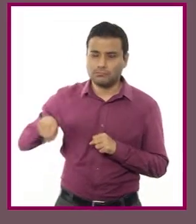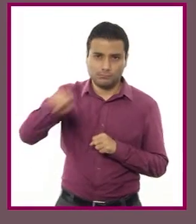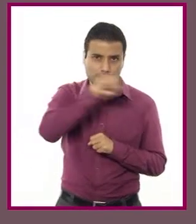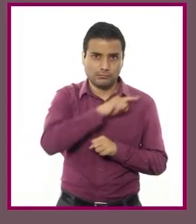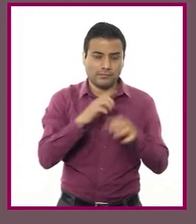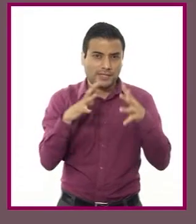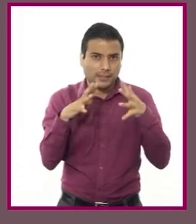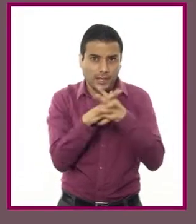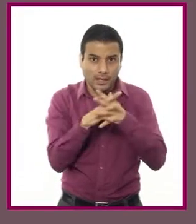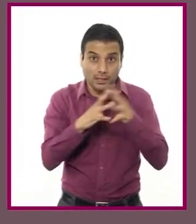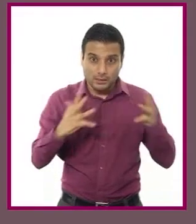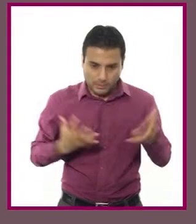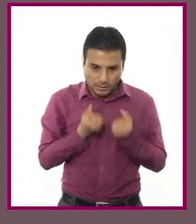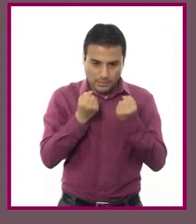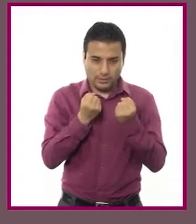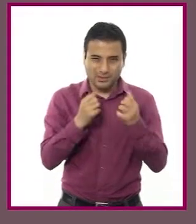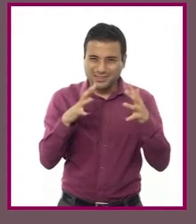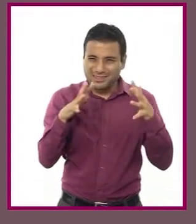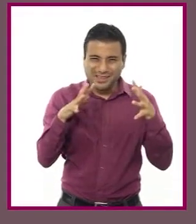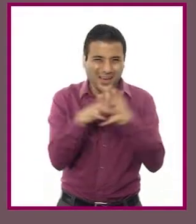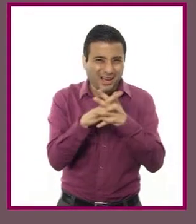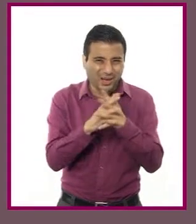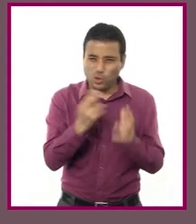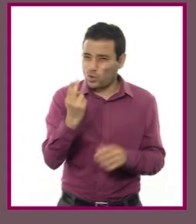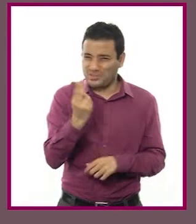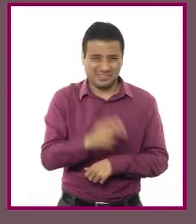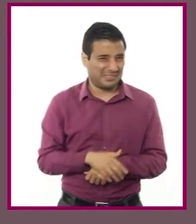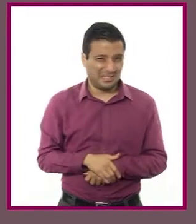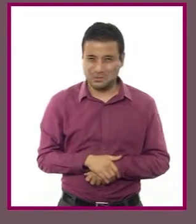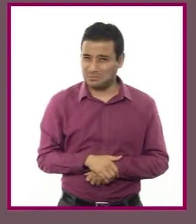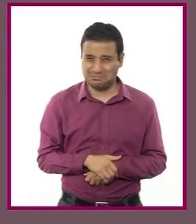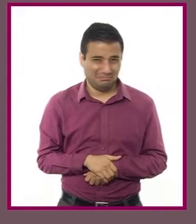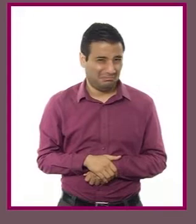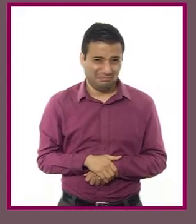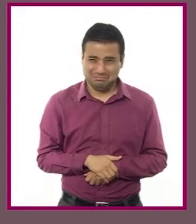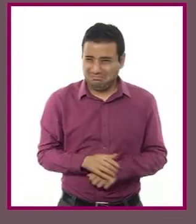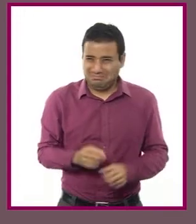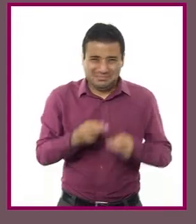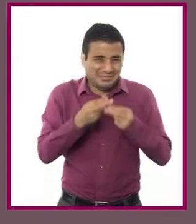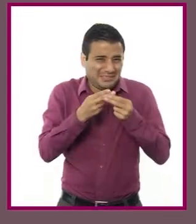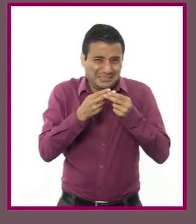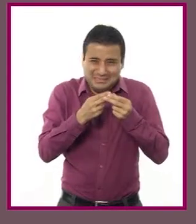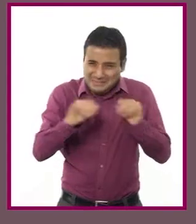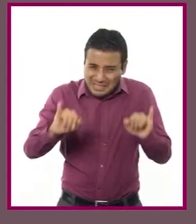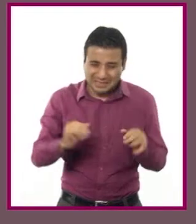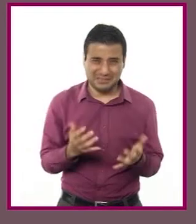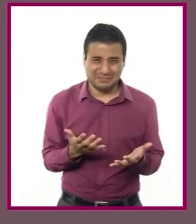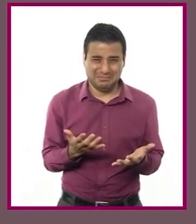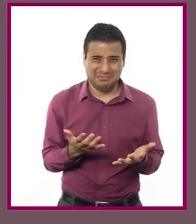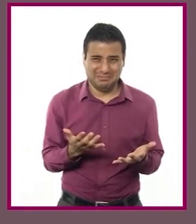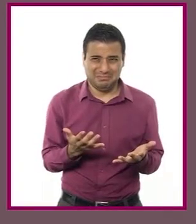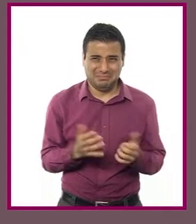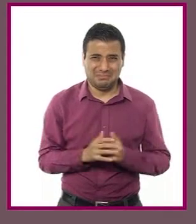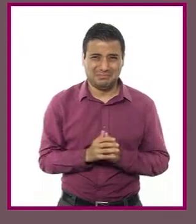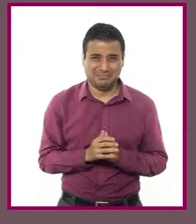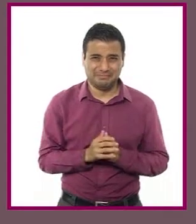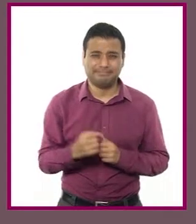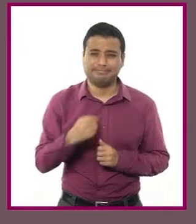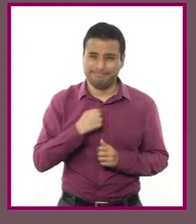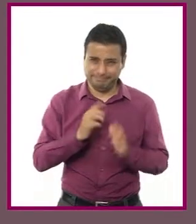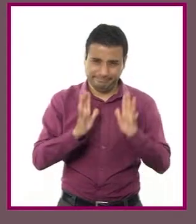guerra que nadie necesitaba. Nadie. Nadie. Por fin lo he